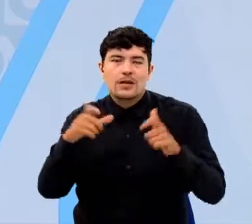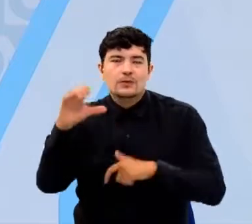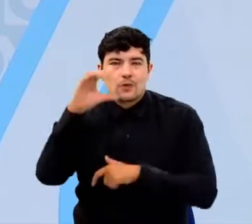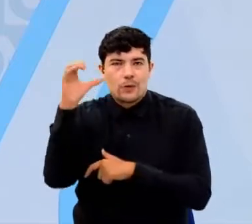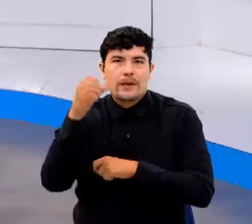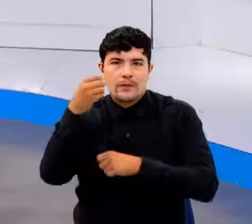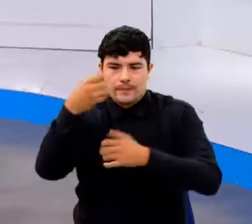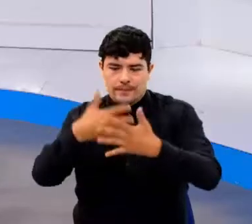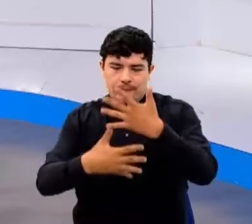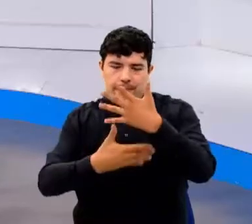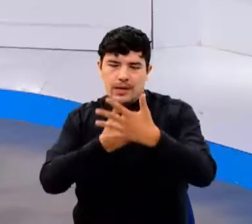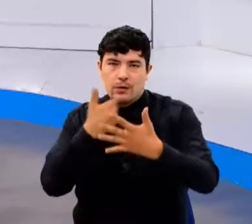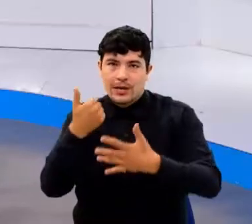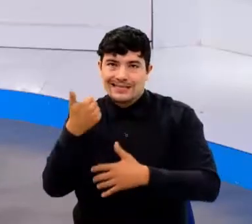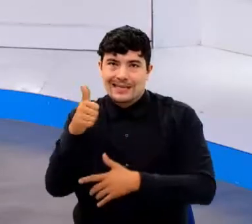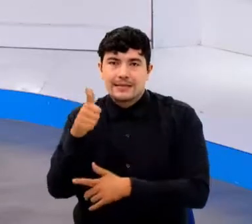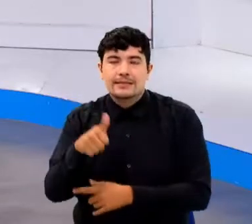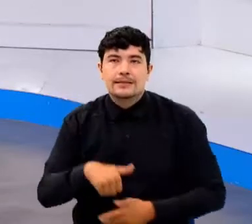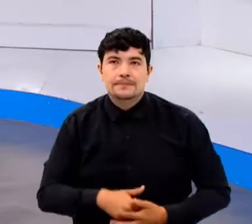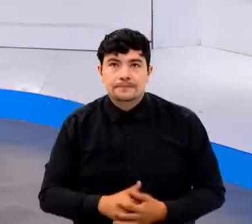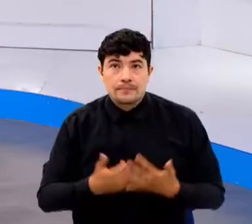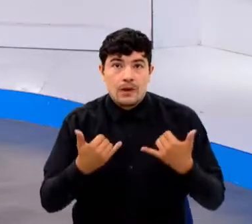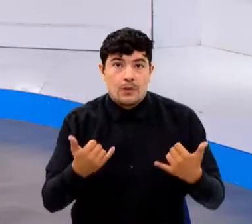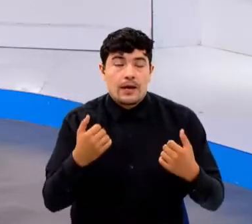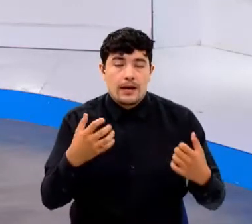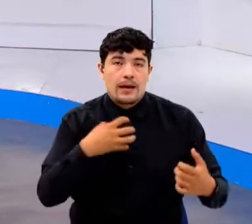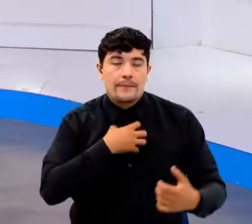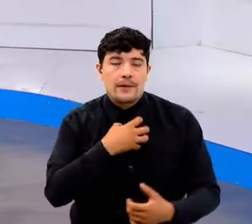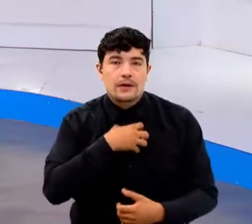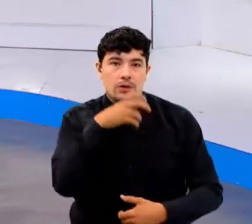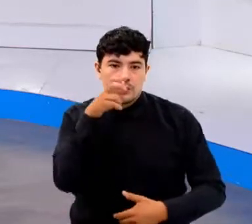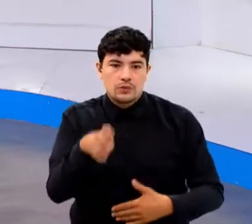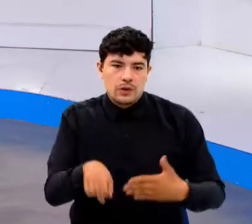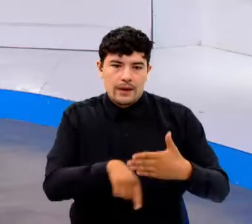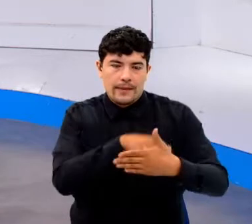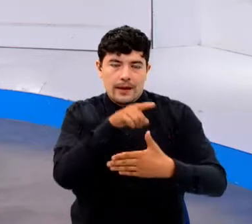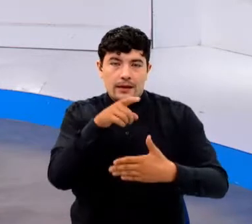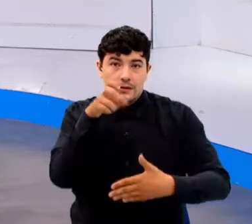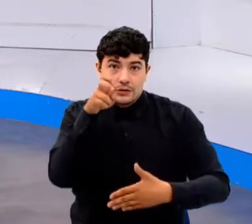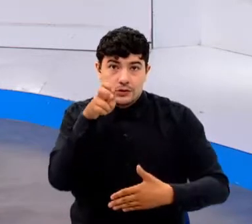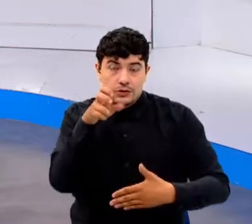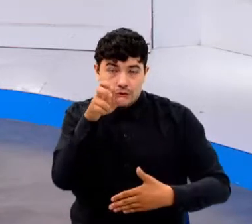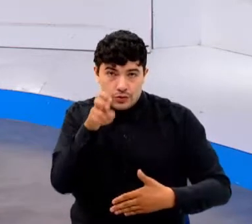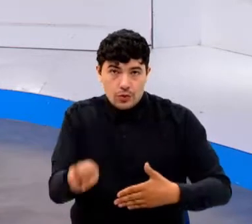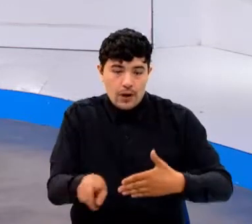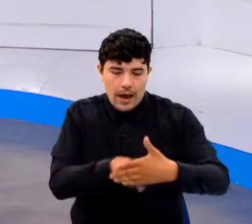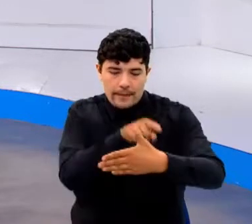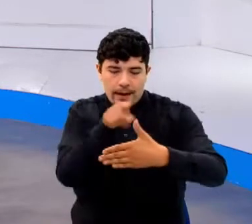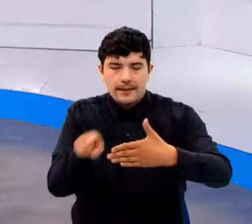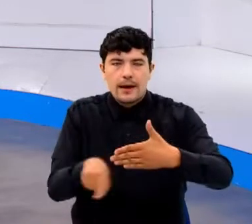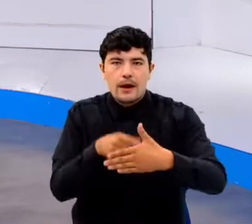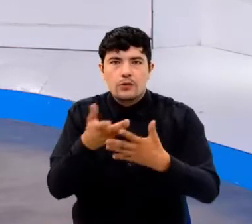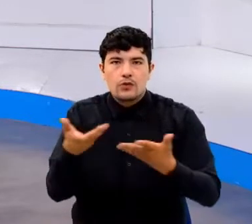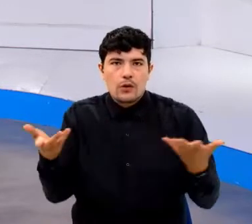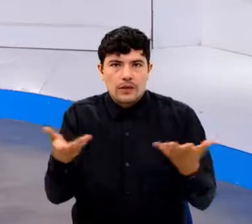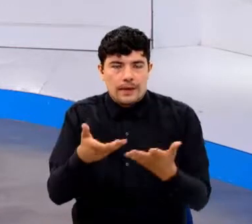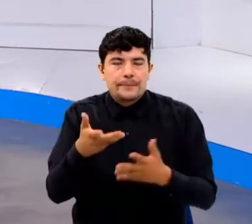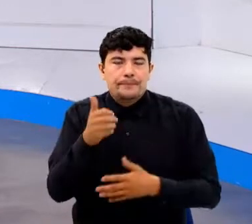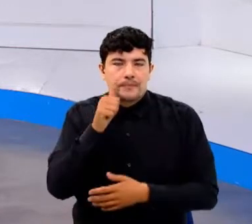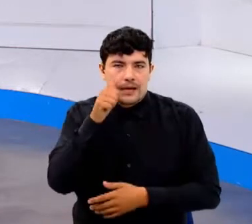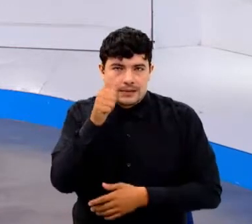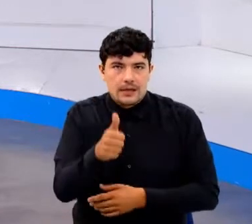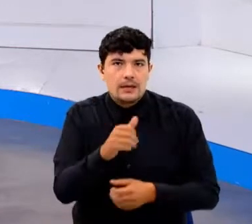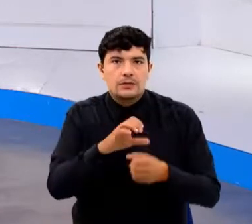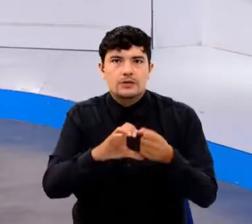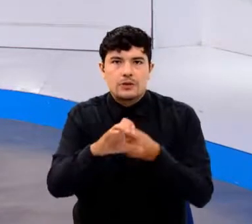Cambiamos de tema y hablamos del Campeonato Sudamericano de Gimnasia que se cumplirá desde mañana en la Ciudad Bonita, en el Coliseo Vicente Díaz Romero, pero que llevan 2 días de